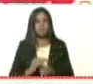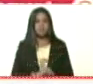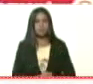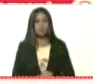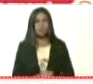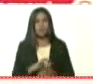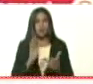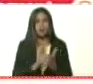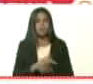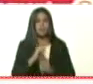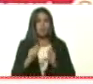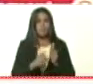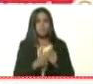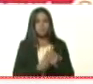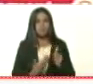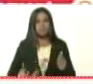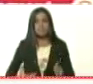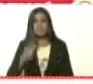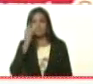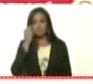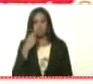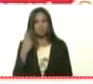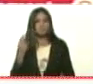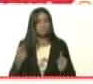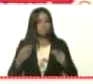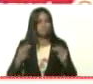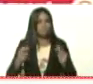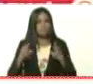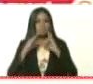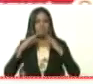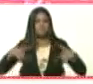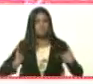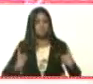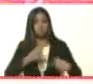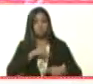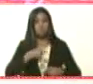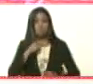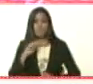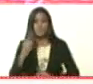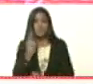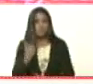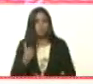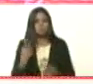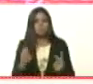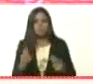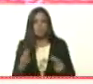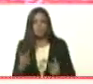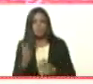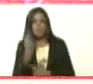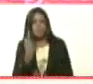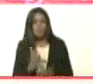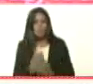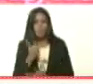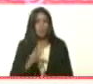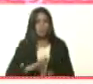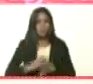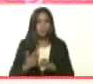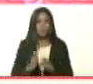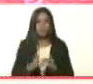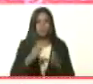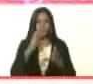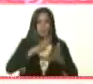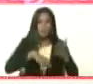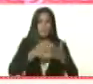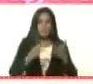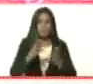compañeros vicepresidentes, que tenemos que ponerlos las pilas, y me pongo yo de primero. Y en nuestra agenda, no puede ser que los